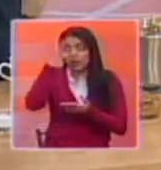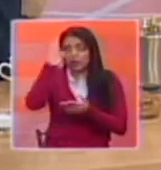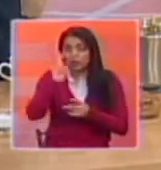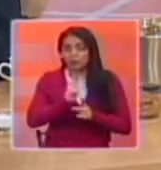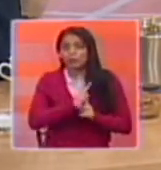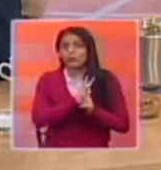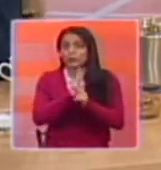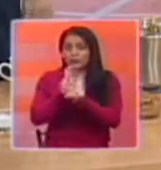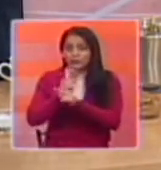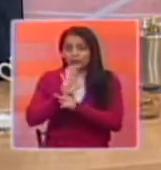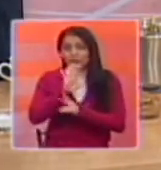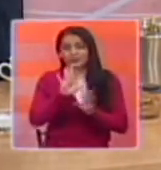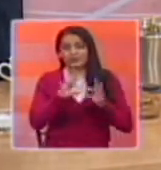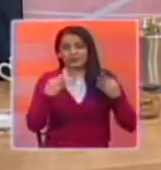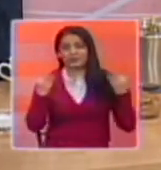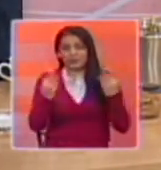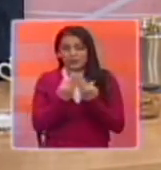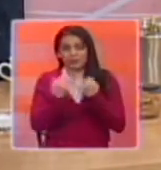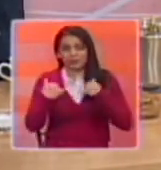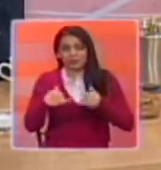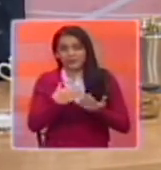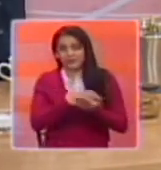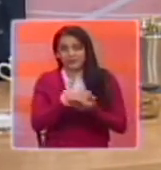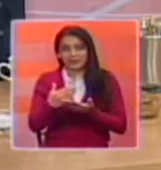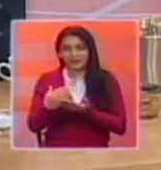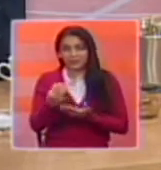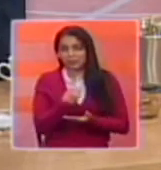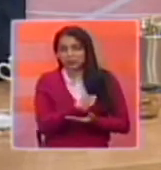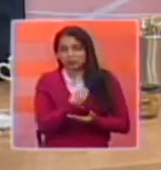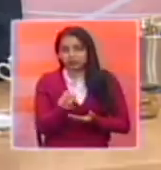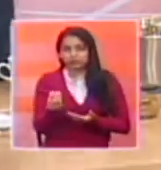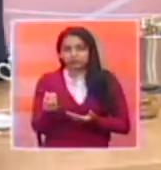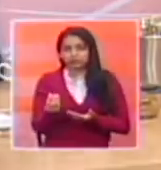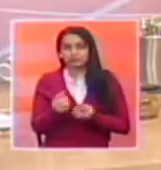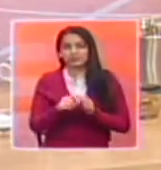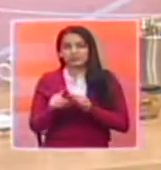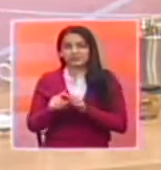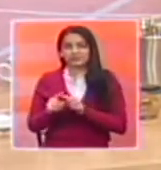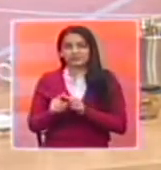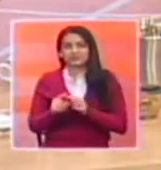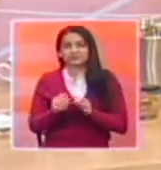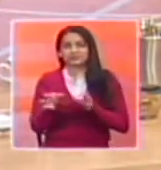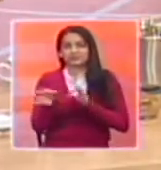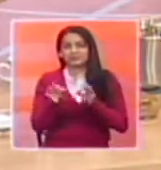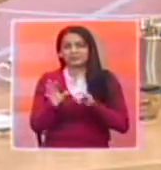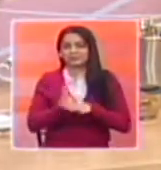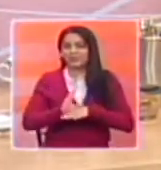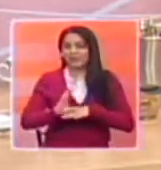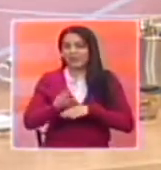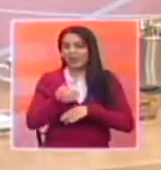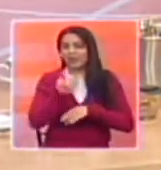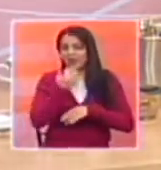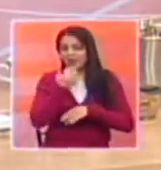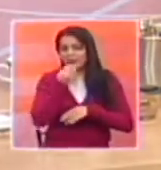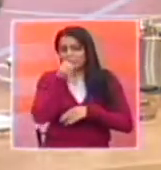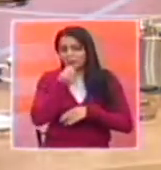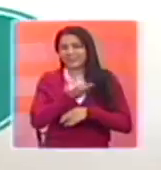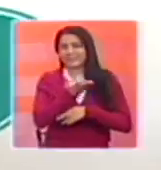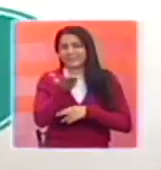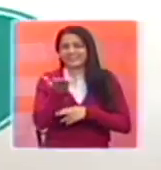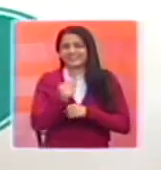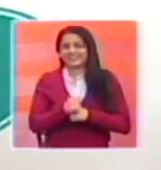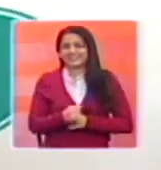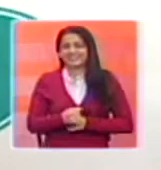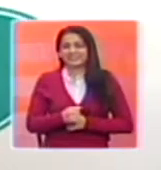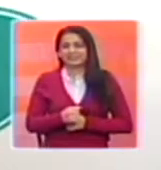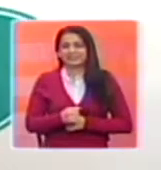usted y a su familia. Yo voy a seguir preparando estos cupcakes, voy a seguir dando los truquitos. Le mando un beso grande a usted y a su señora también,